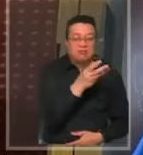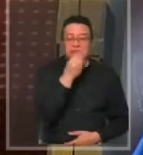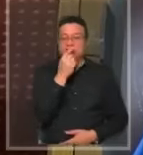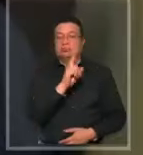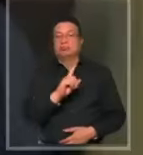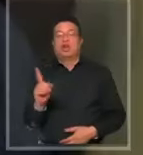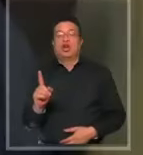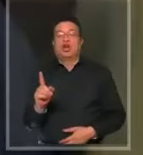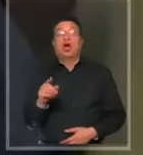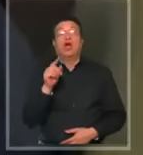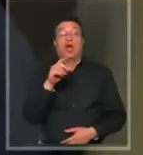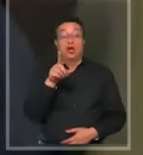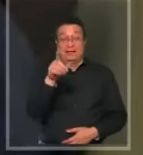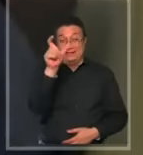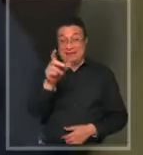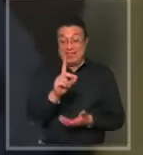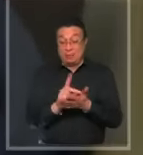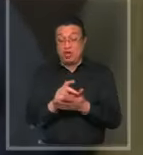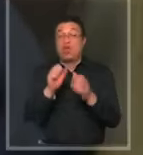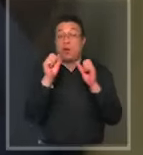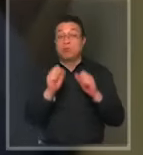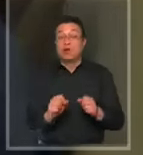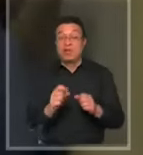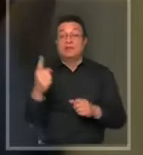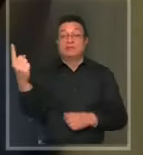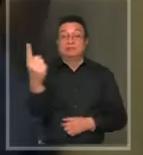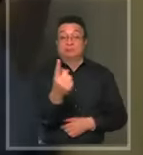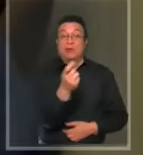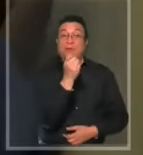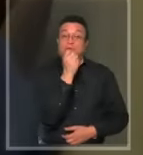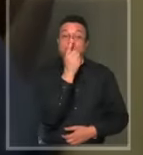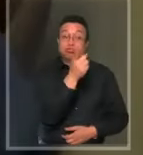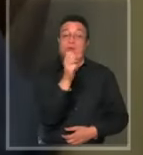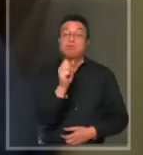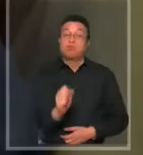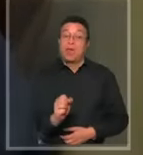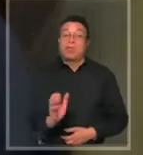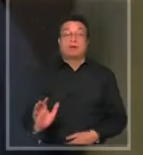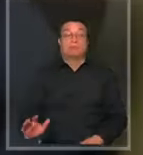por verse si Ojeda podría terminar en el banquillo de los acusados.